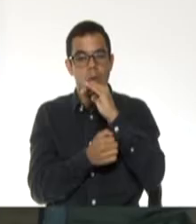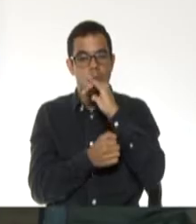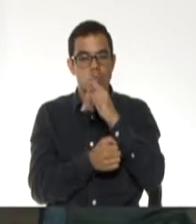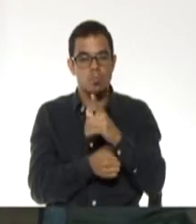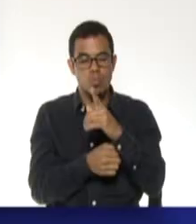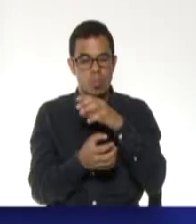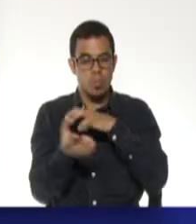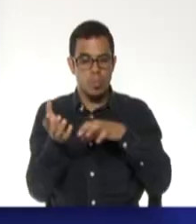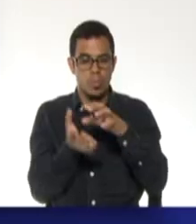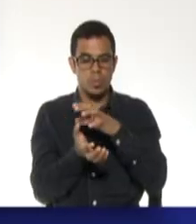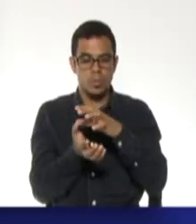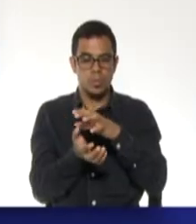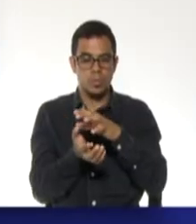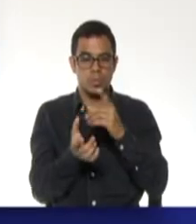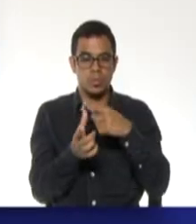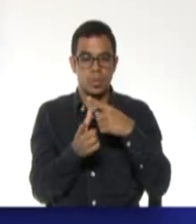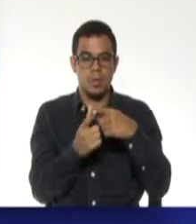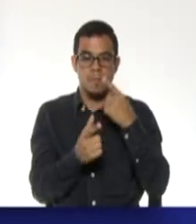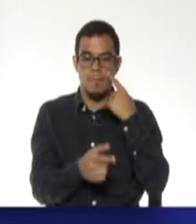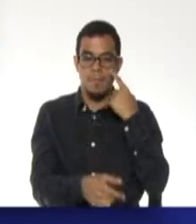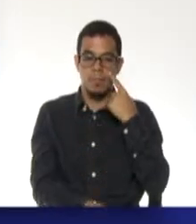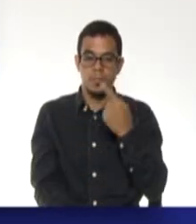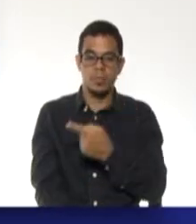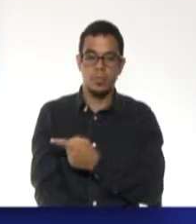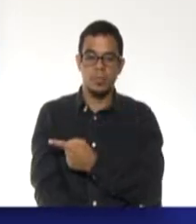Vamos de nuevo a conectarlo.